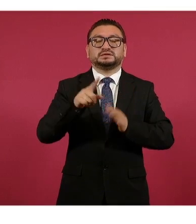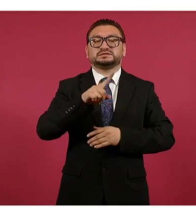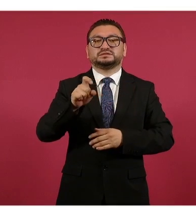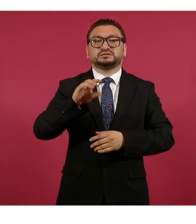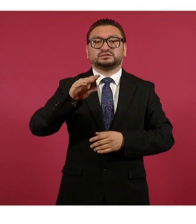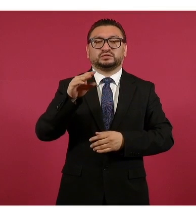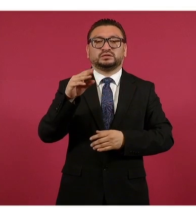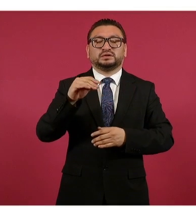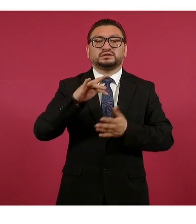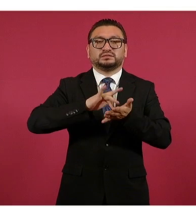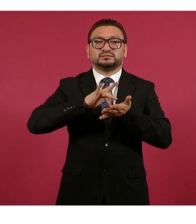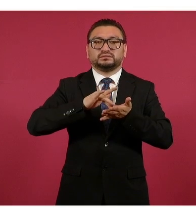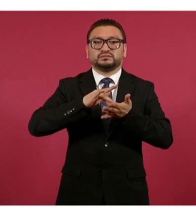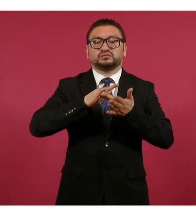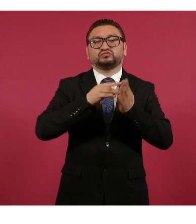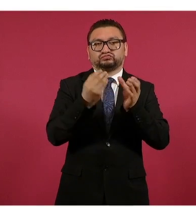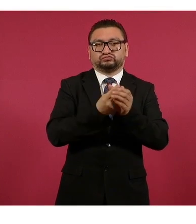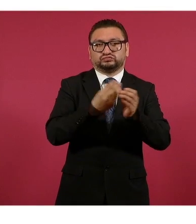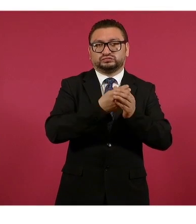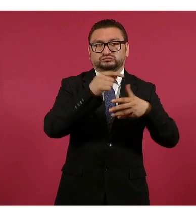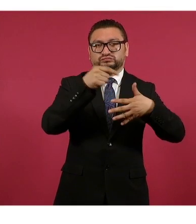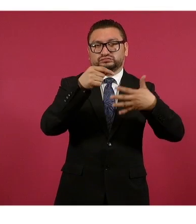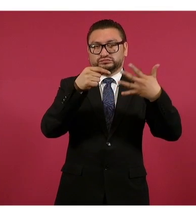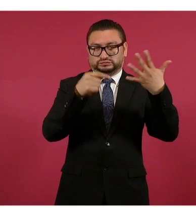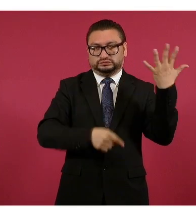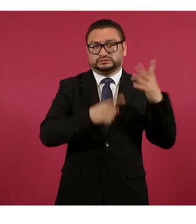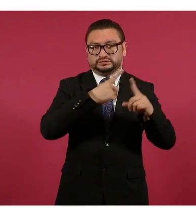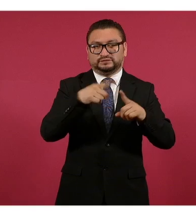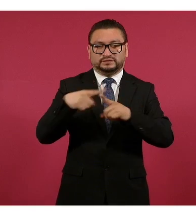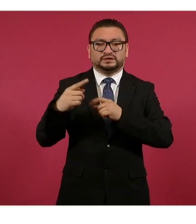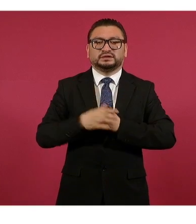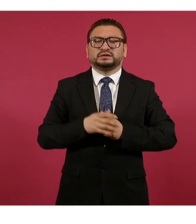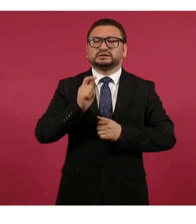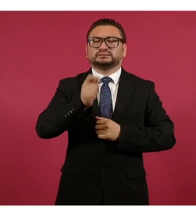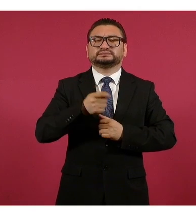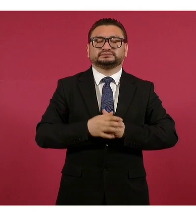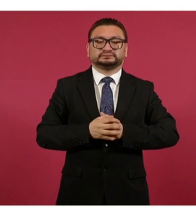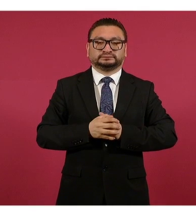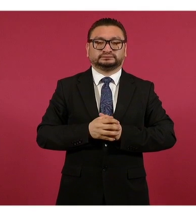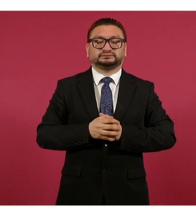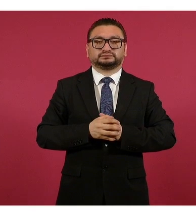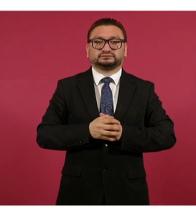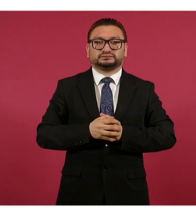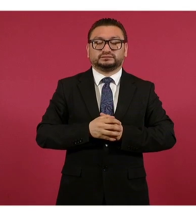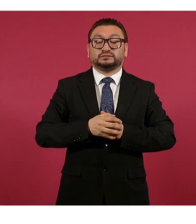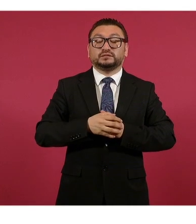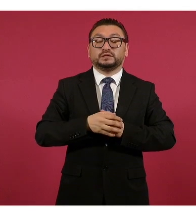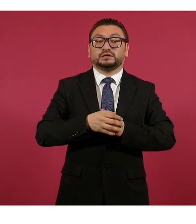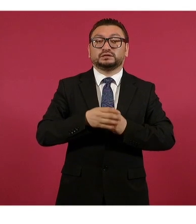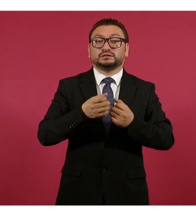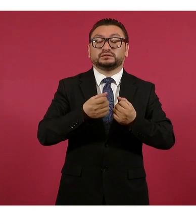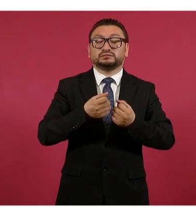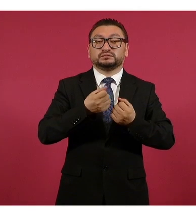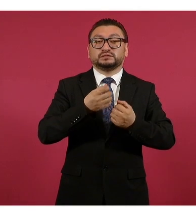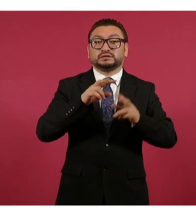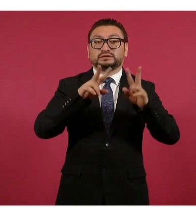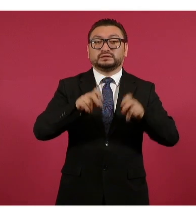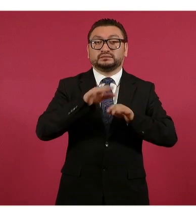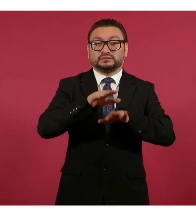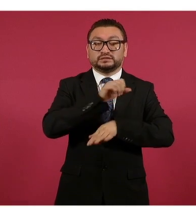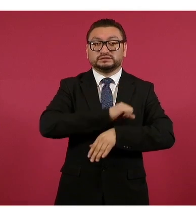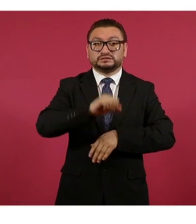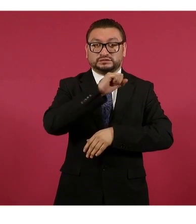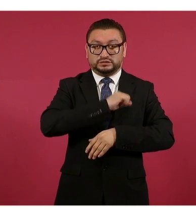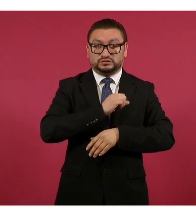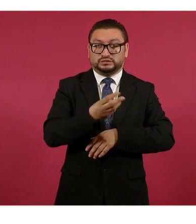1,190 tipos de medicamentos, 1,190 tipos de medicinas. ¿Qué significa? Que todo el sector salud está de acuerdo, en este caso las